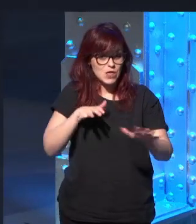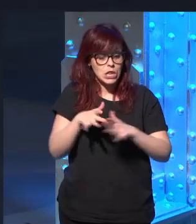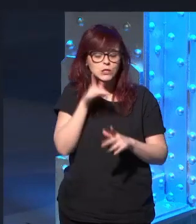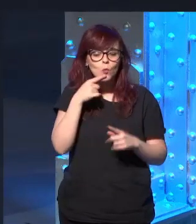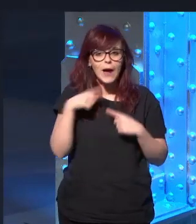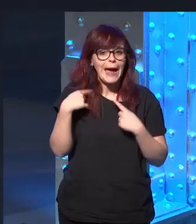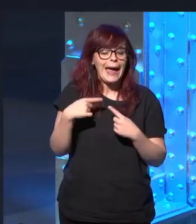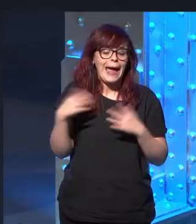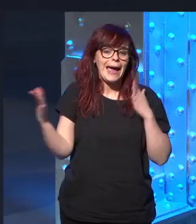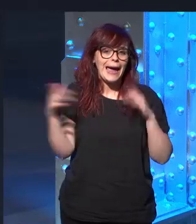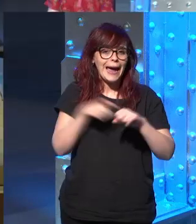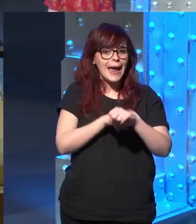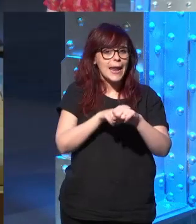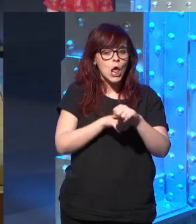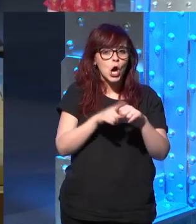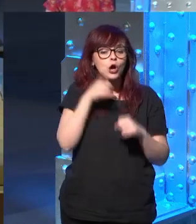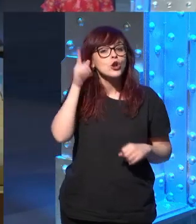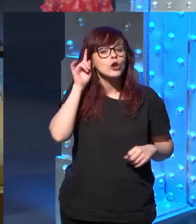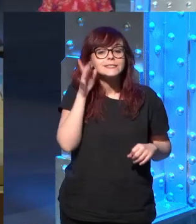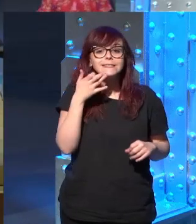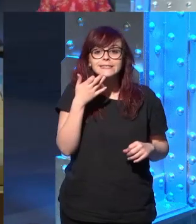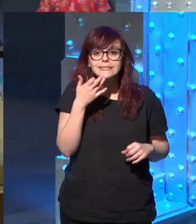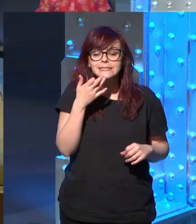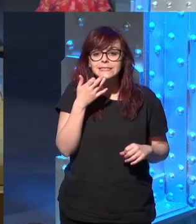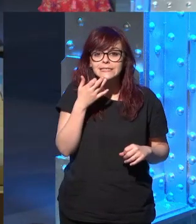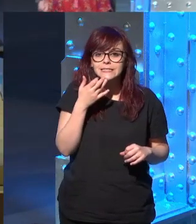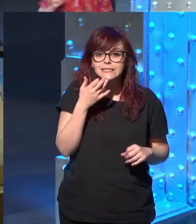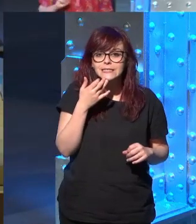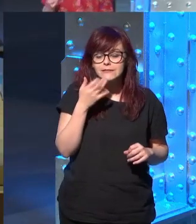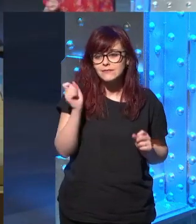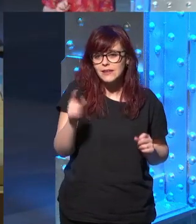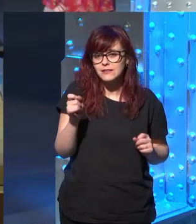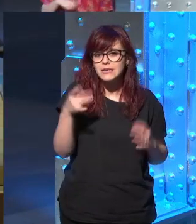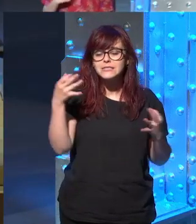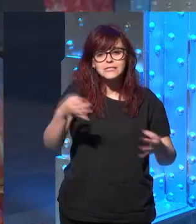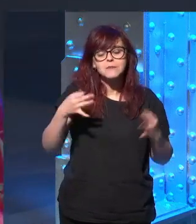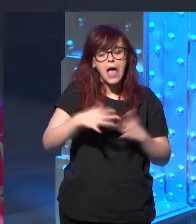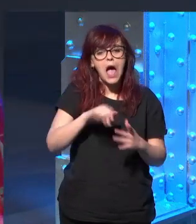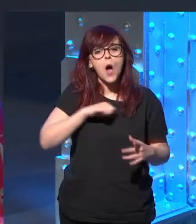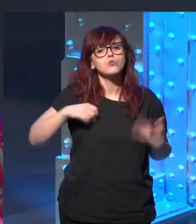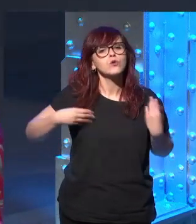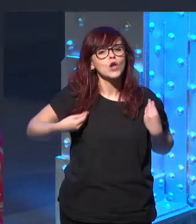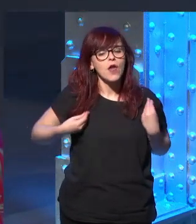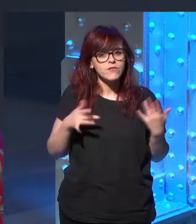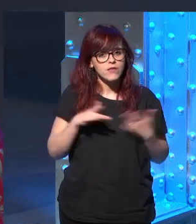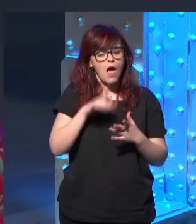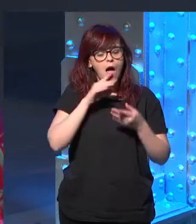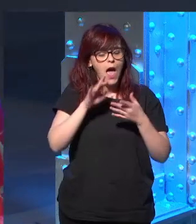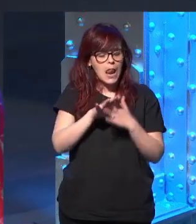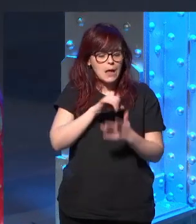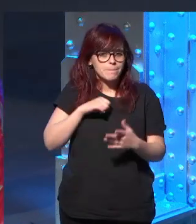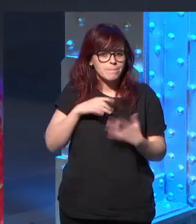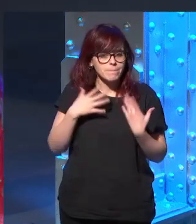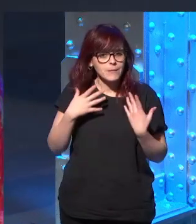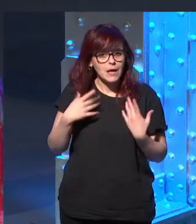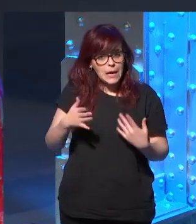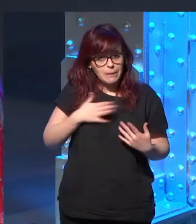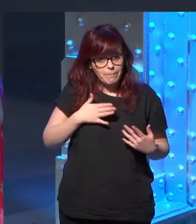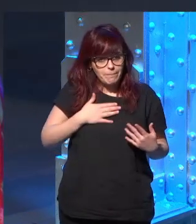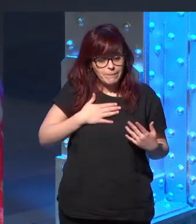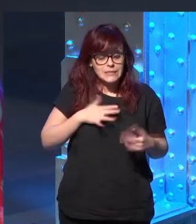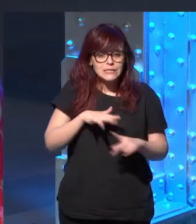que no sé si acertada o equivocadamente se vincula casi siempre mucho a la autobiografía, a la confesión. En mi caso